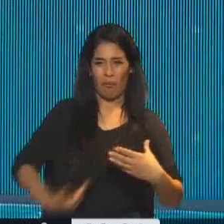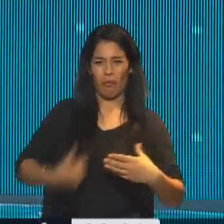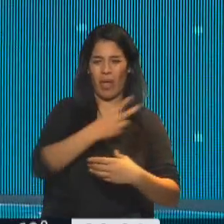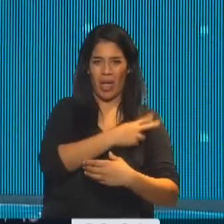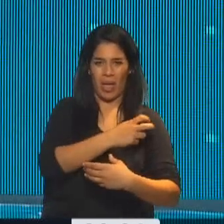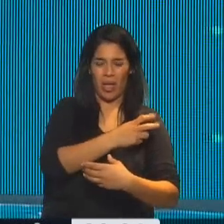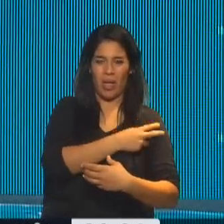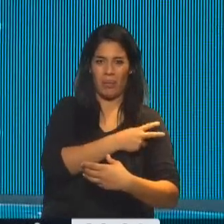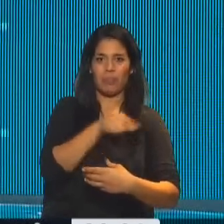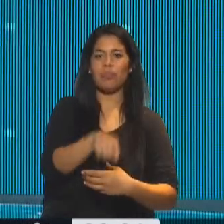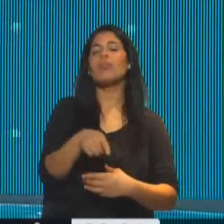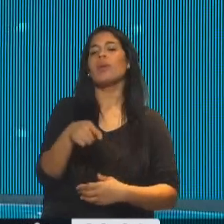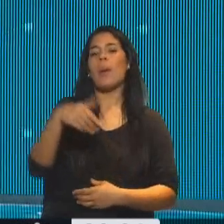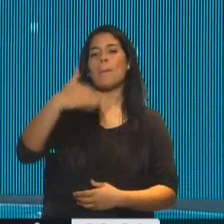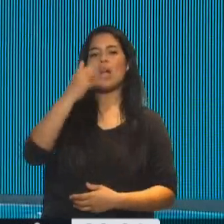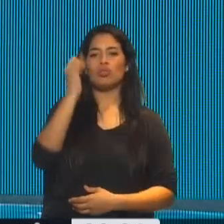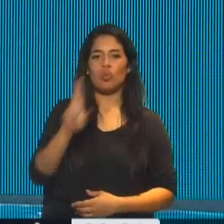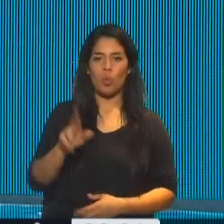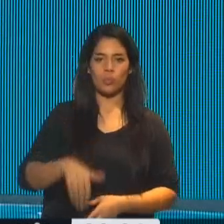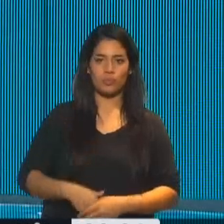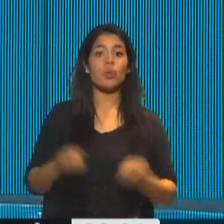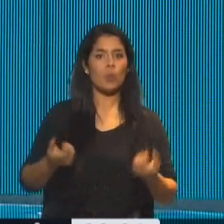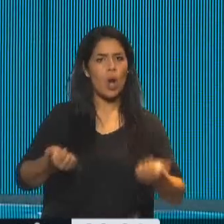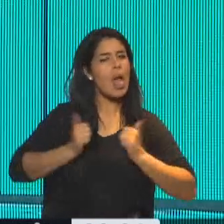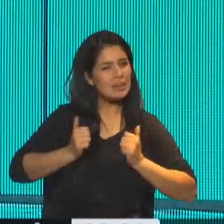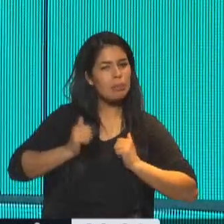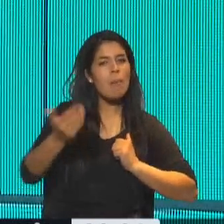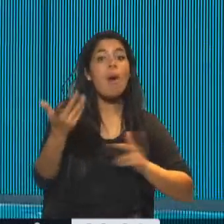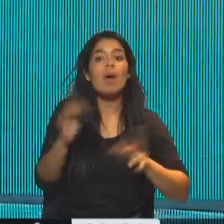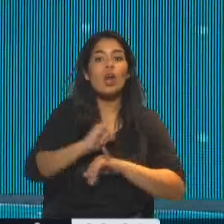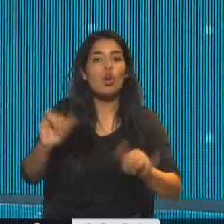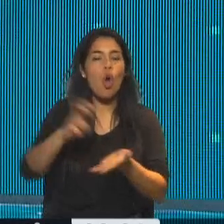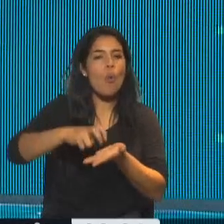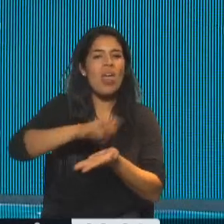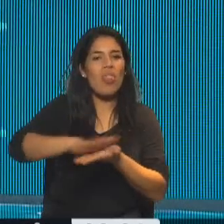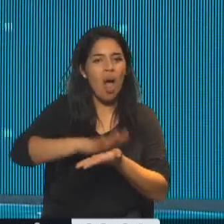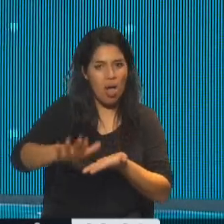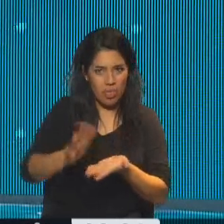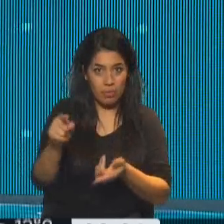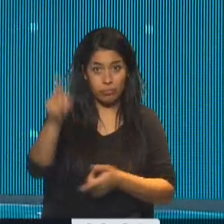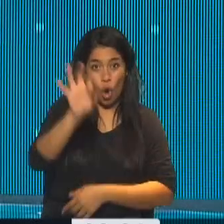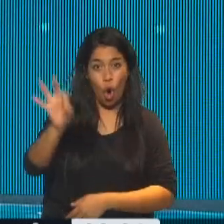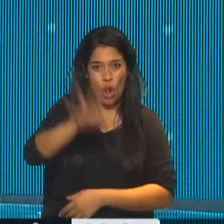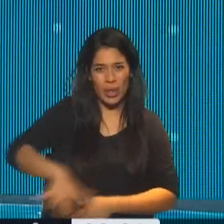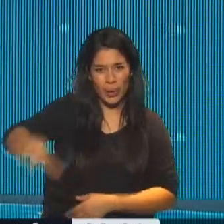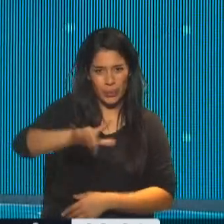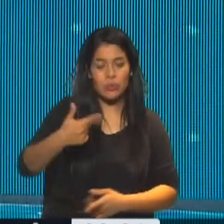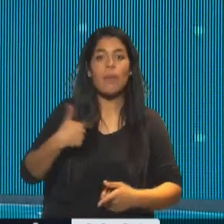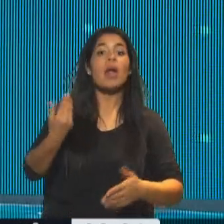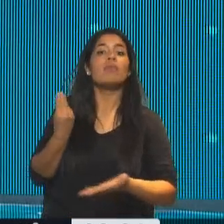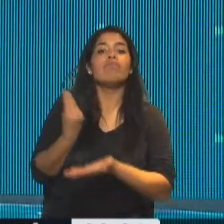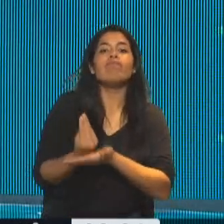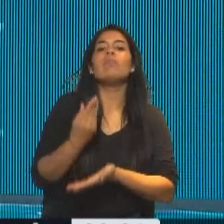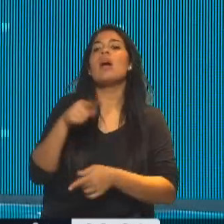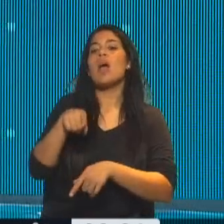Bien, seguimos atentos, por supuesto, a todos los aportes que lleguen desde allí, desde Olivos, donde sería cercano el anuncio de quién será el nuevo ministro de Economía y si hay